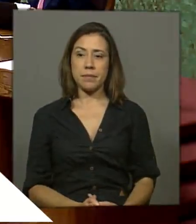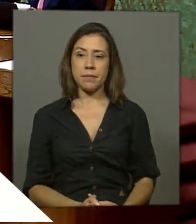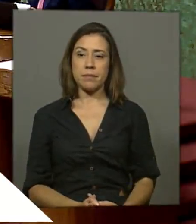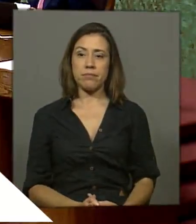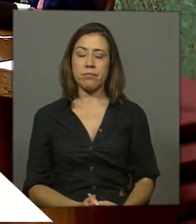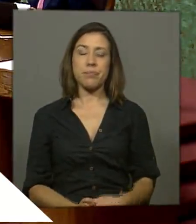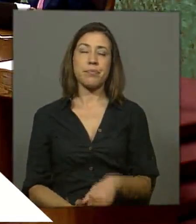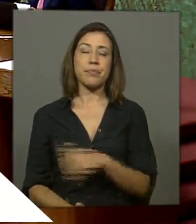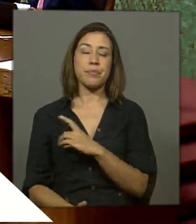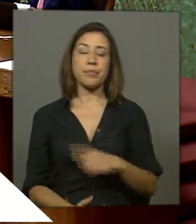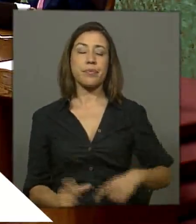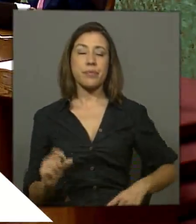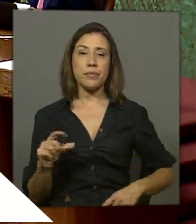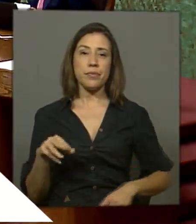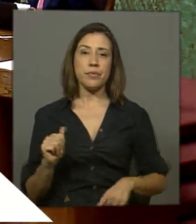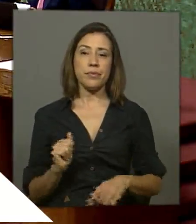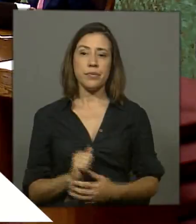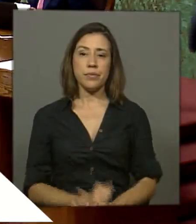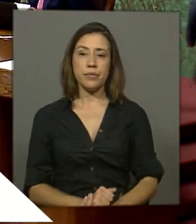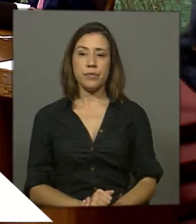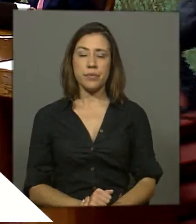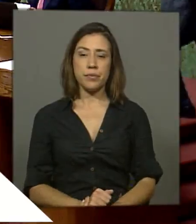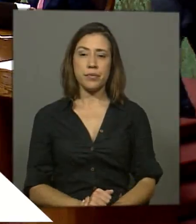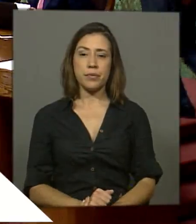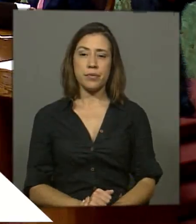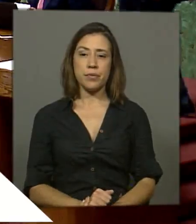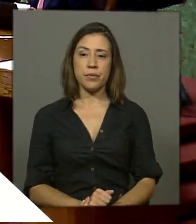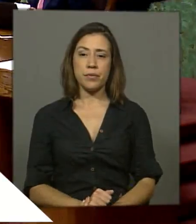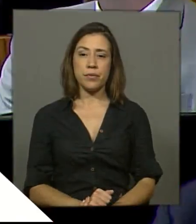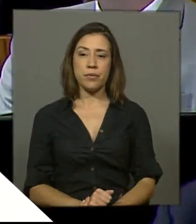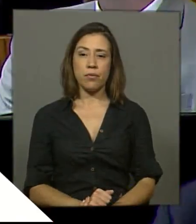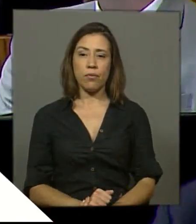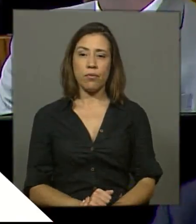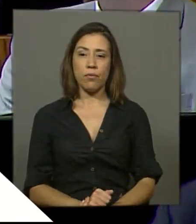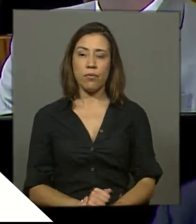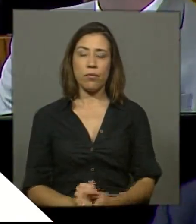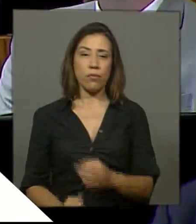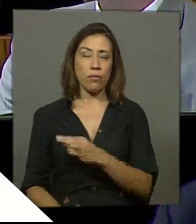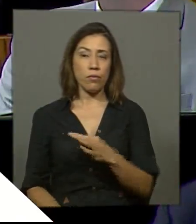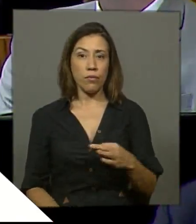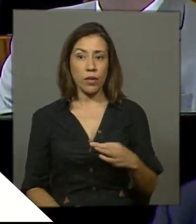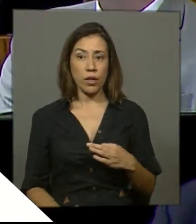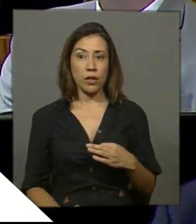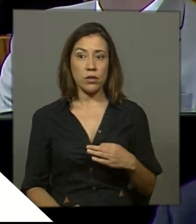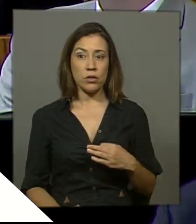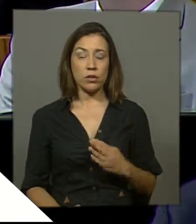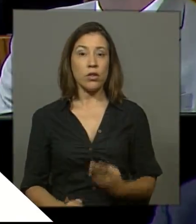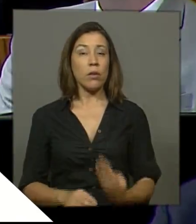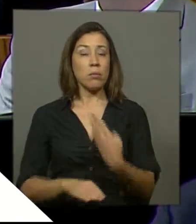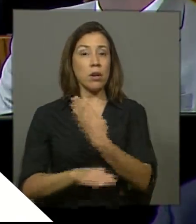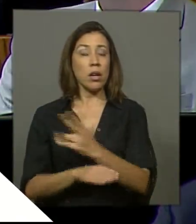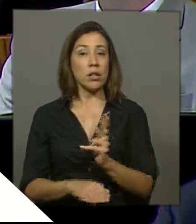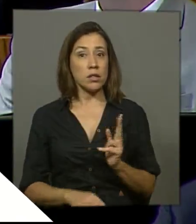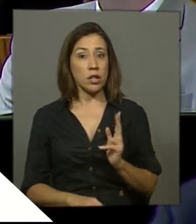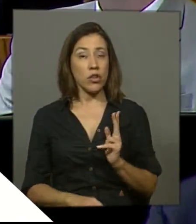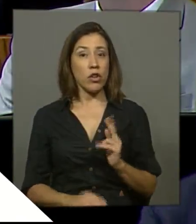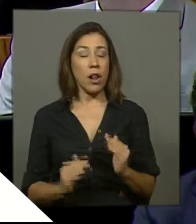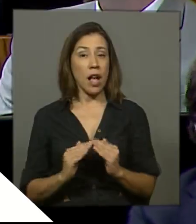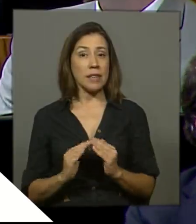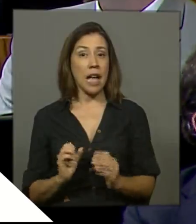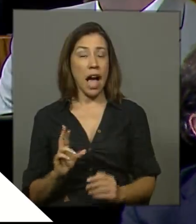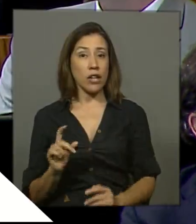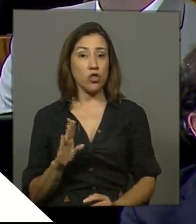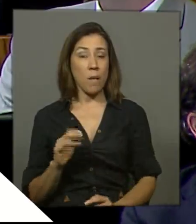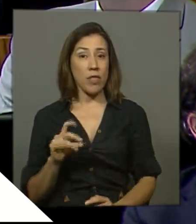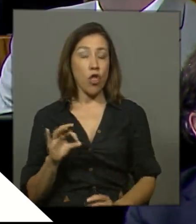diado seor coloma ministro la sola presencia sub en la casa de Don arzoo Ojalá este